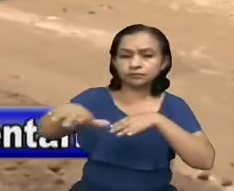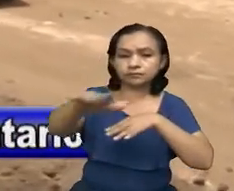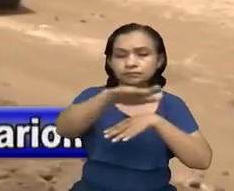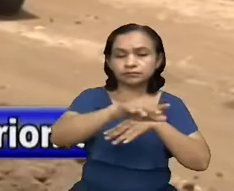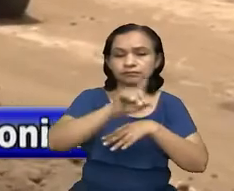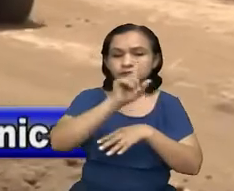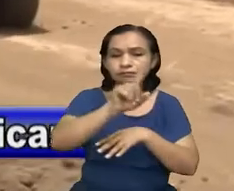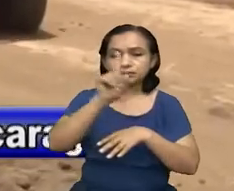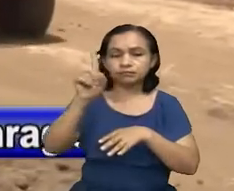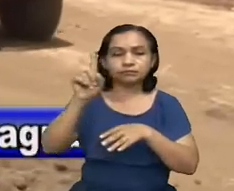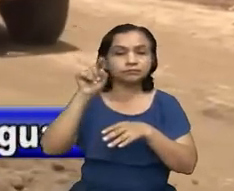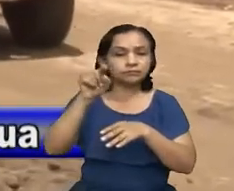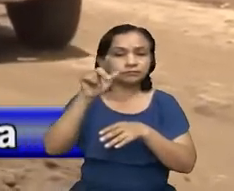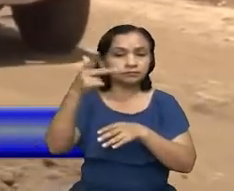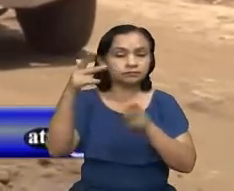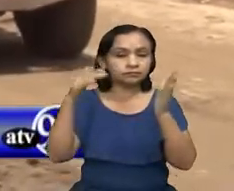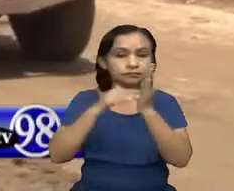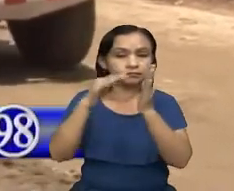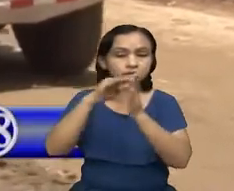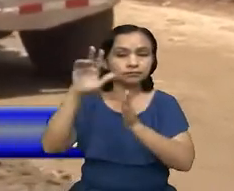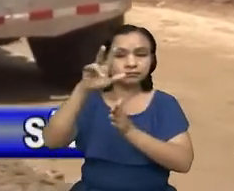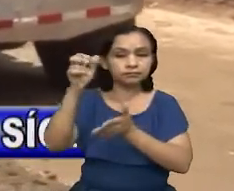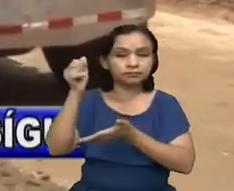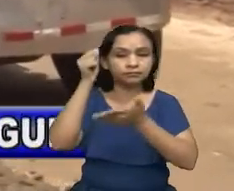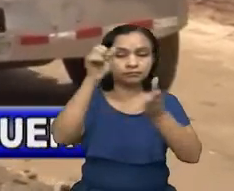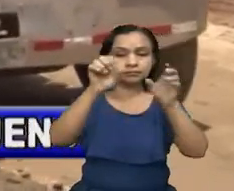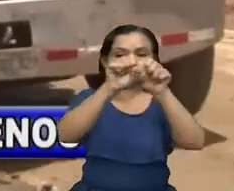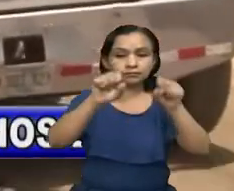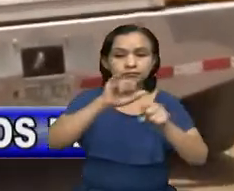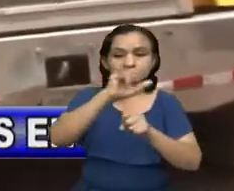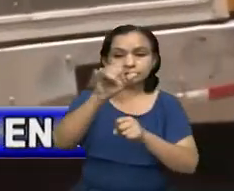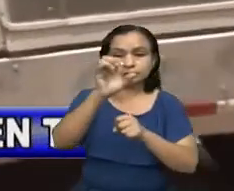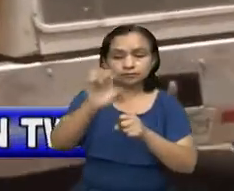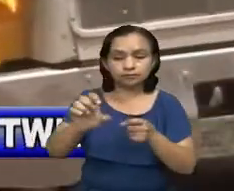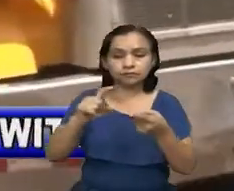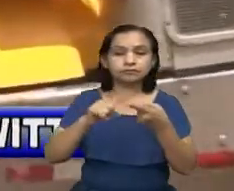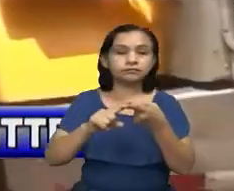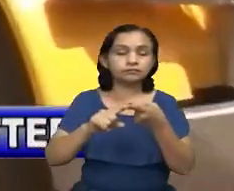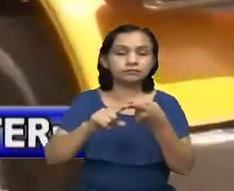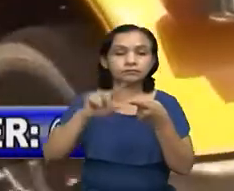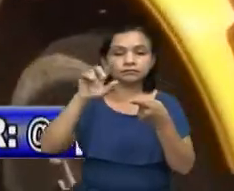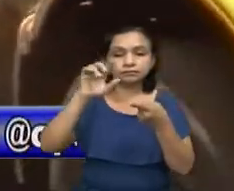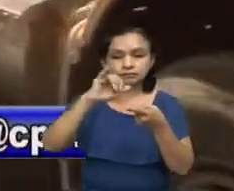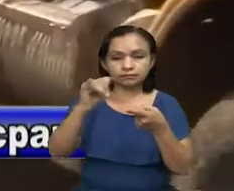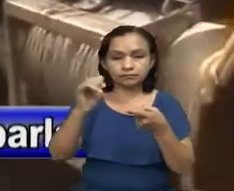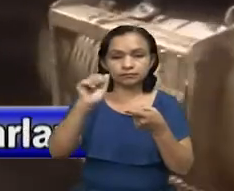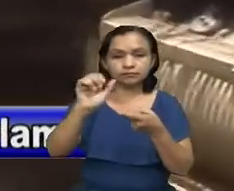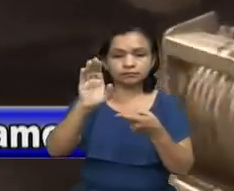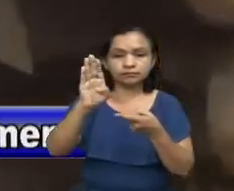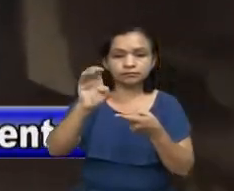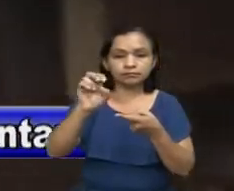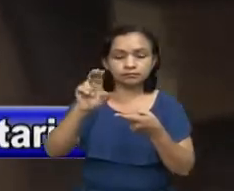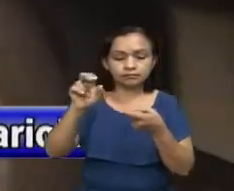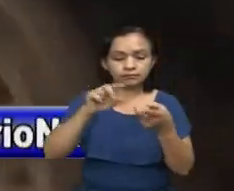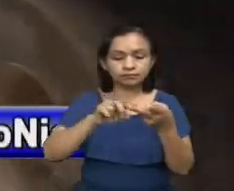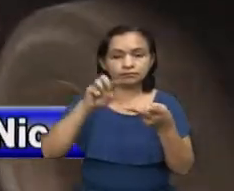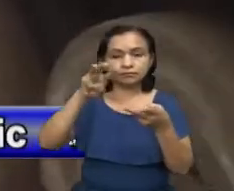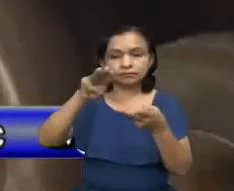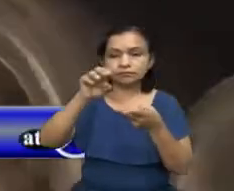de $11.8 millones en San José de Cuzmapa, en la comunidad La Jabonera, en Morrito, en la